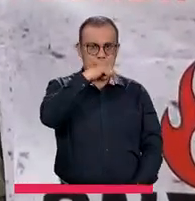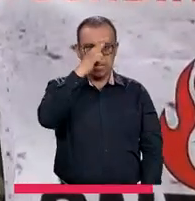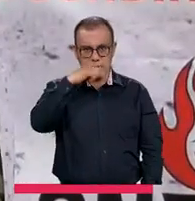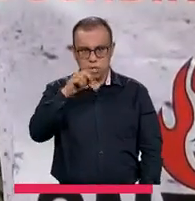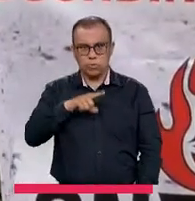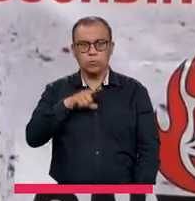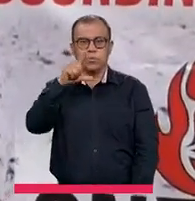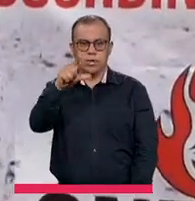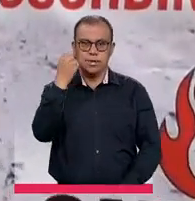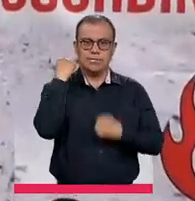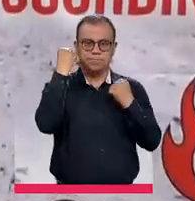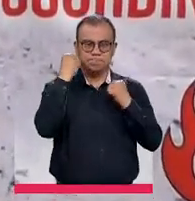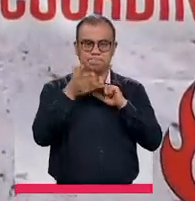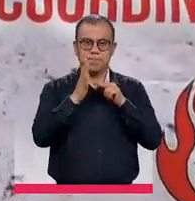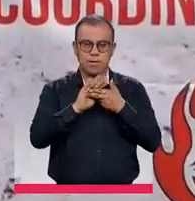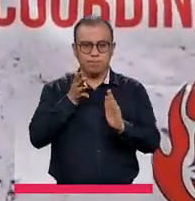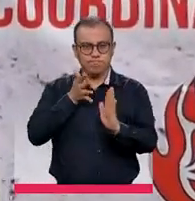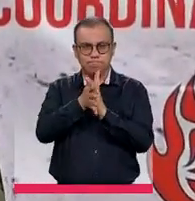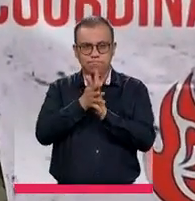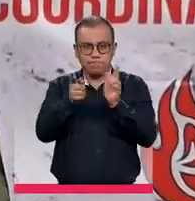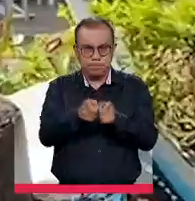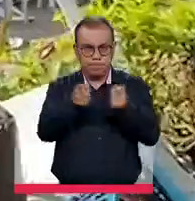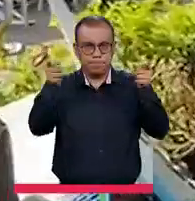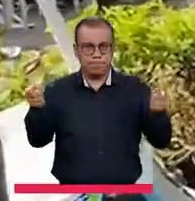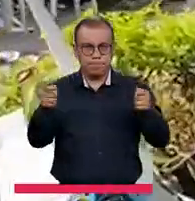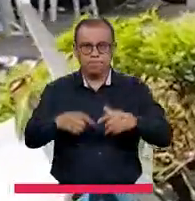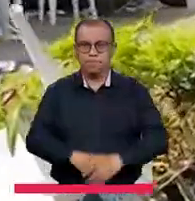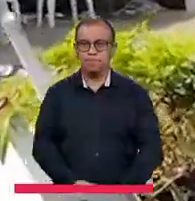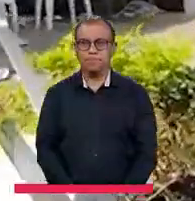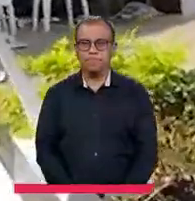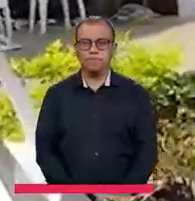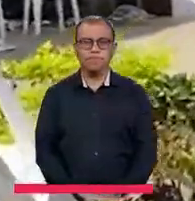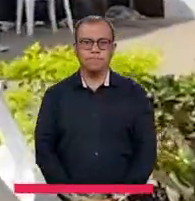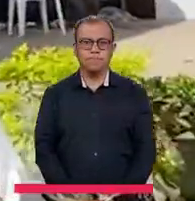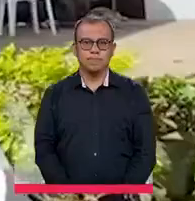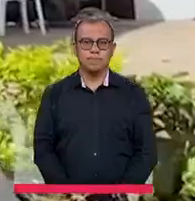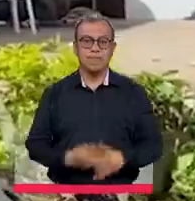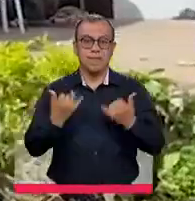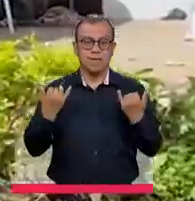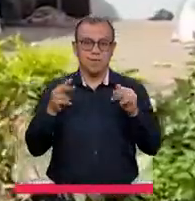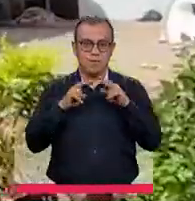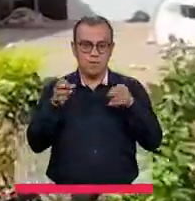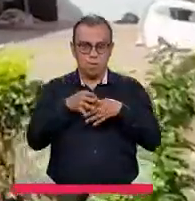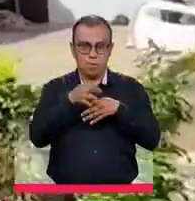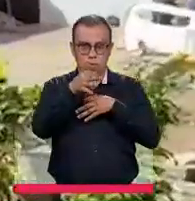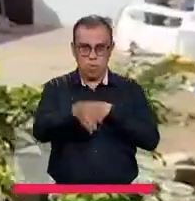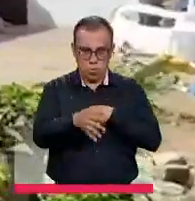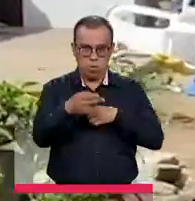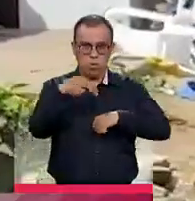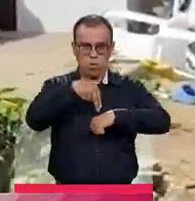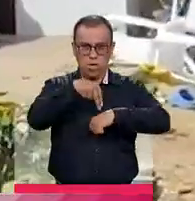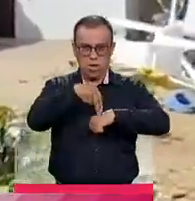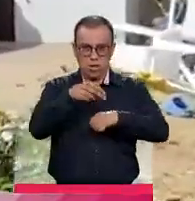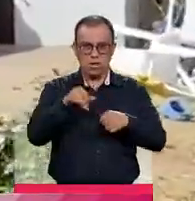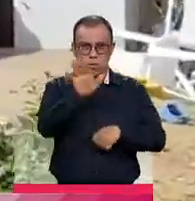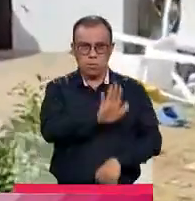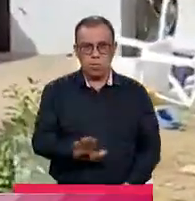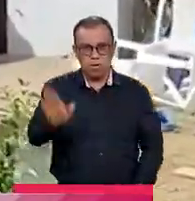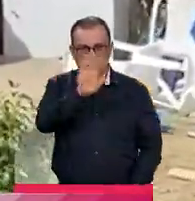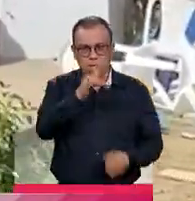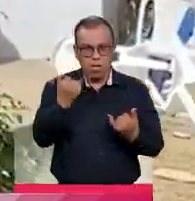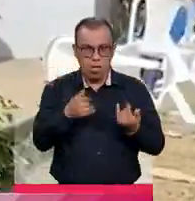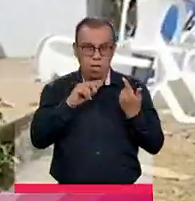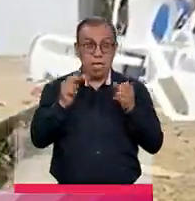de líderes sindicales. Este es el informe. La masacre perpetrada en Samaniego, Nariño, y la violencia desatada en contra de